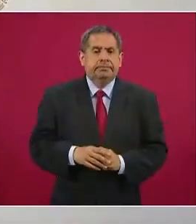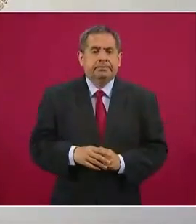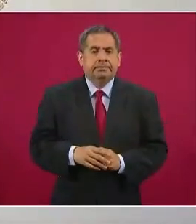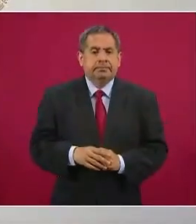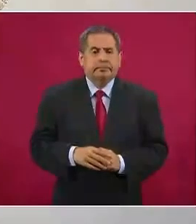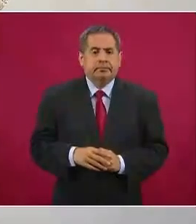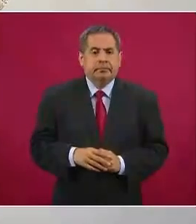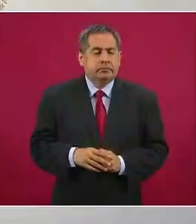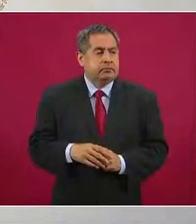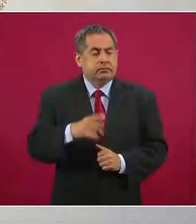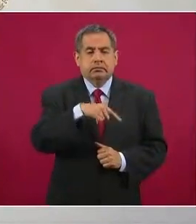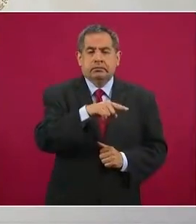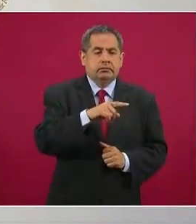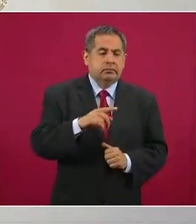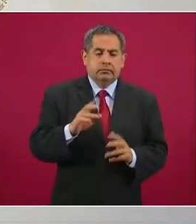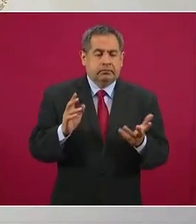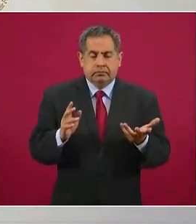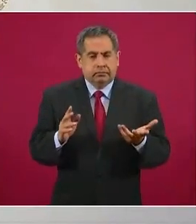No usan